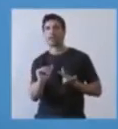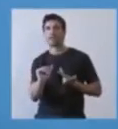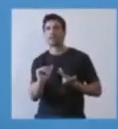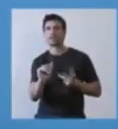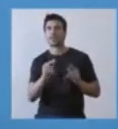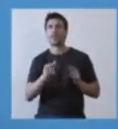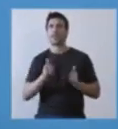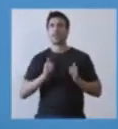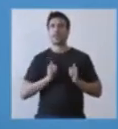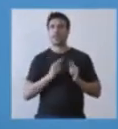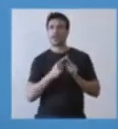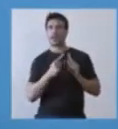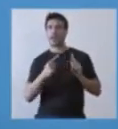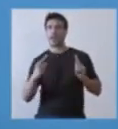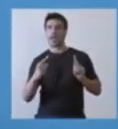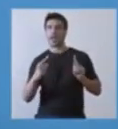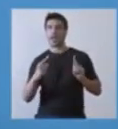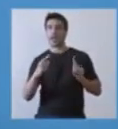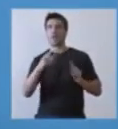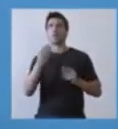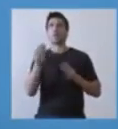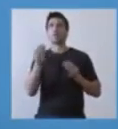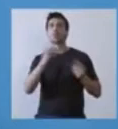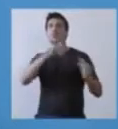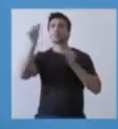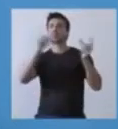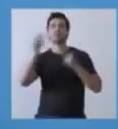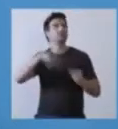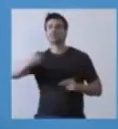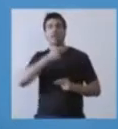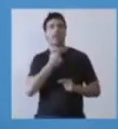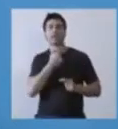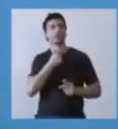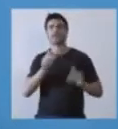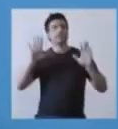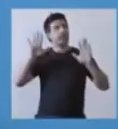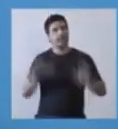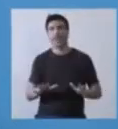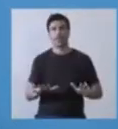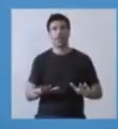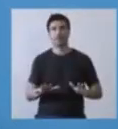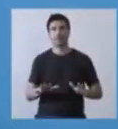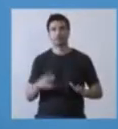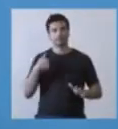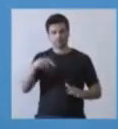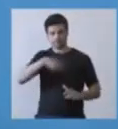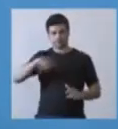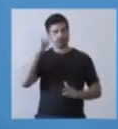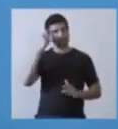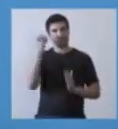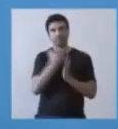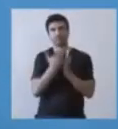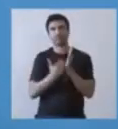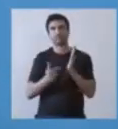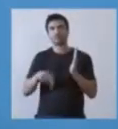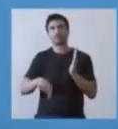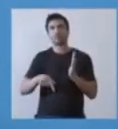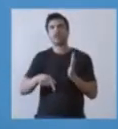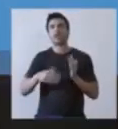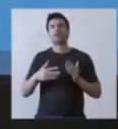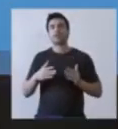de la situación crítica en la que vivimos estamos tomando medidas muy fuertes de materia salud para que podamos